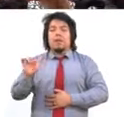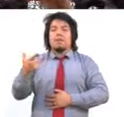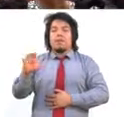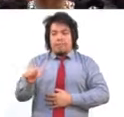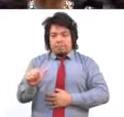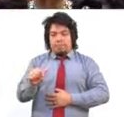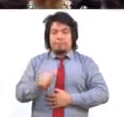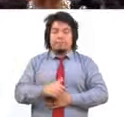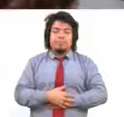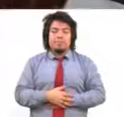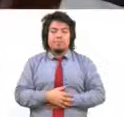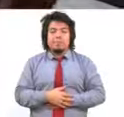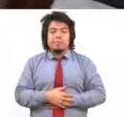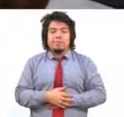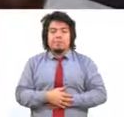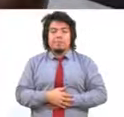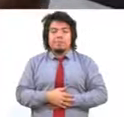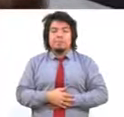Sandín.